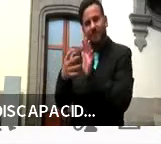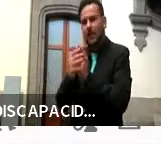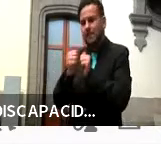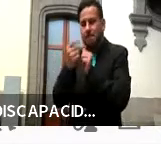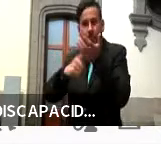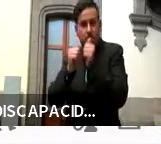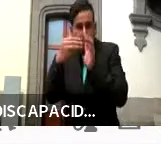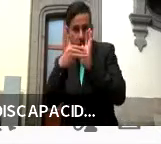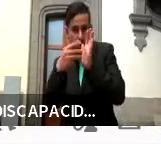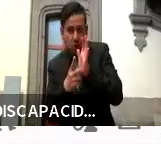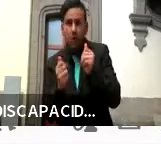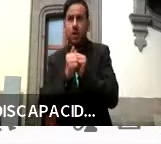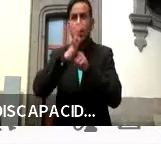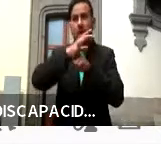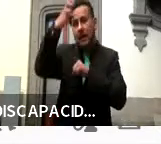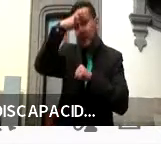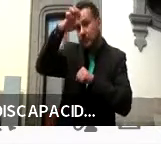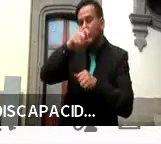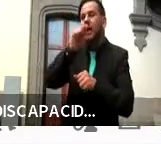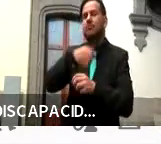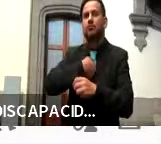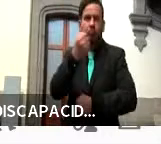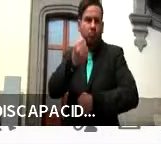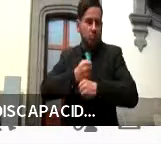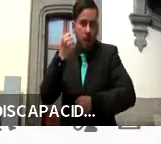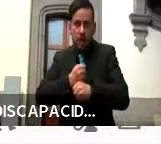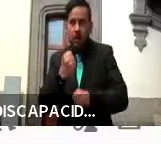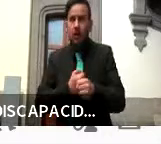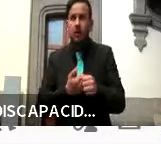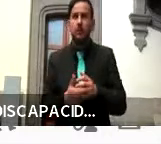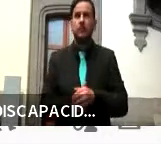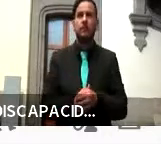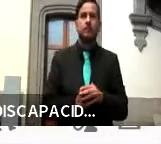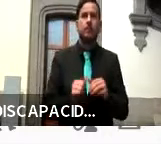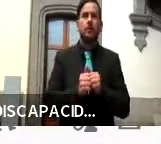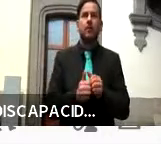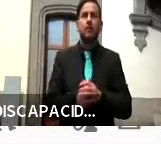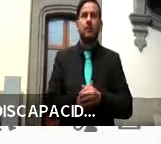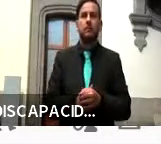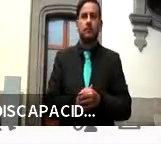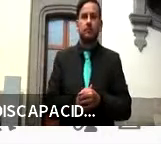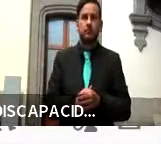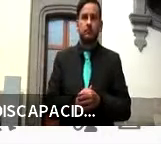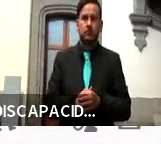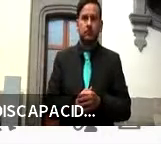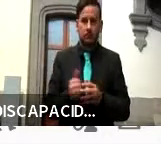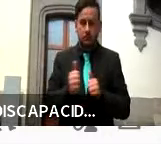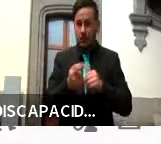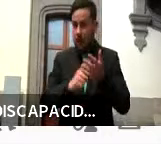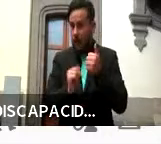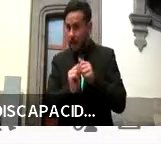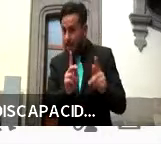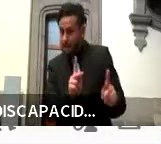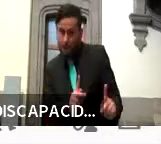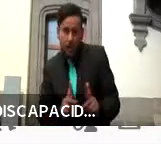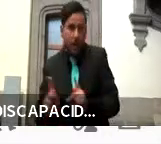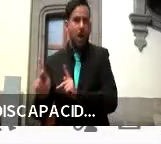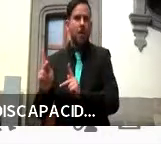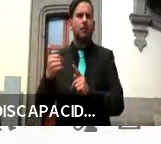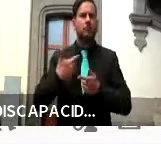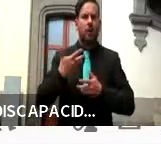la experiencia práctica: establecer fases para la elaboración de los planes de acción. La fase